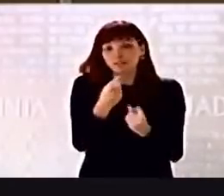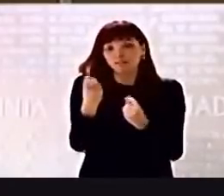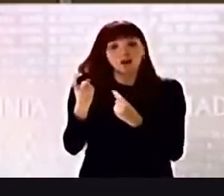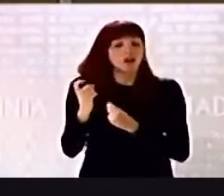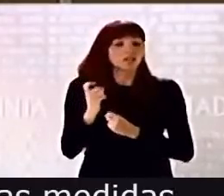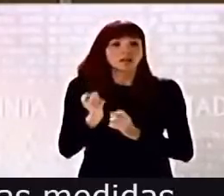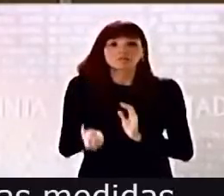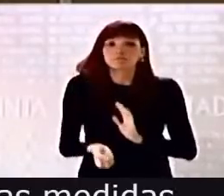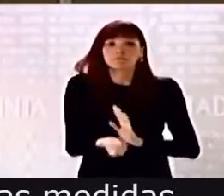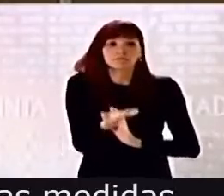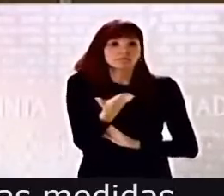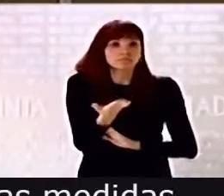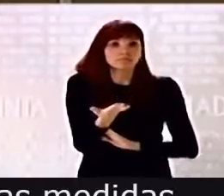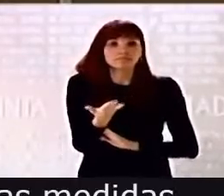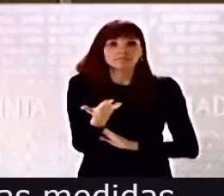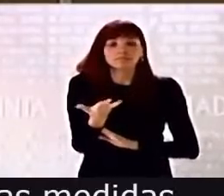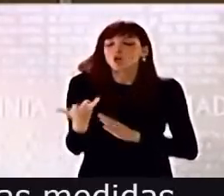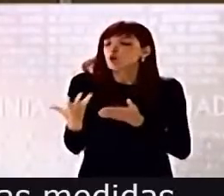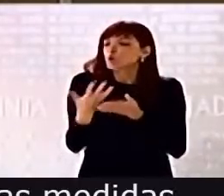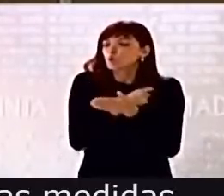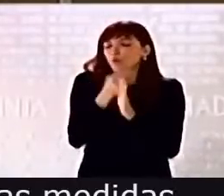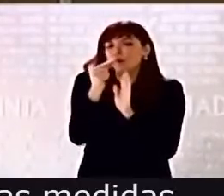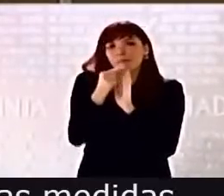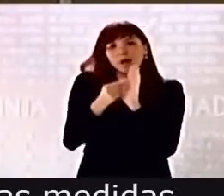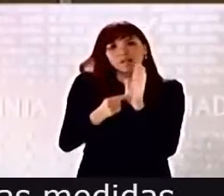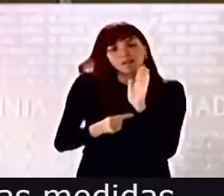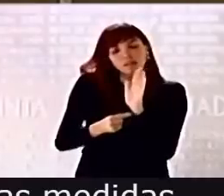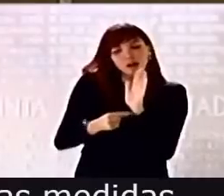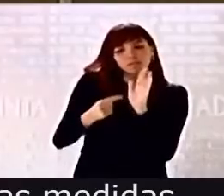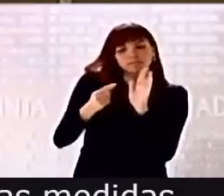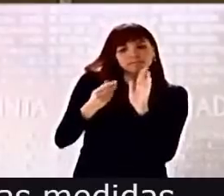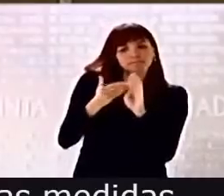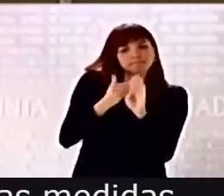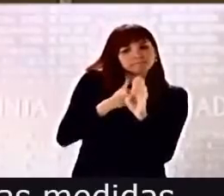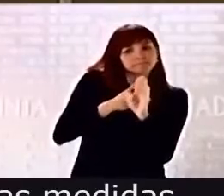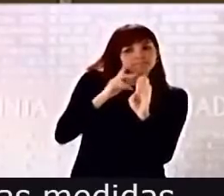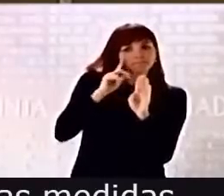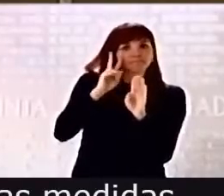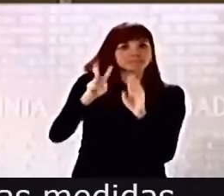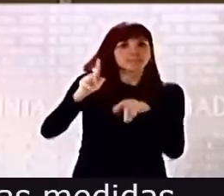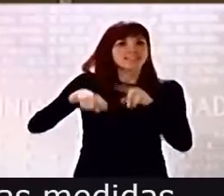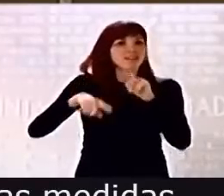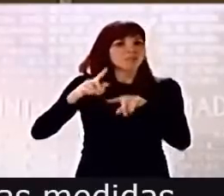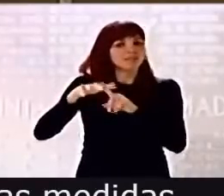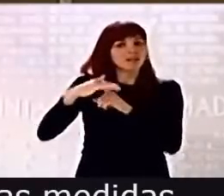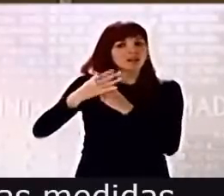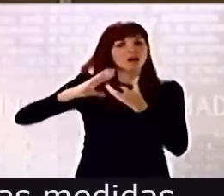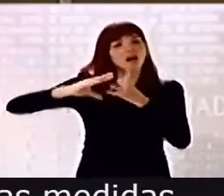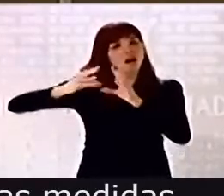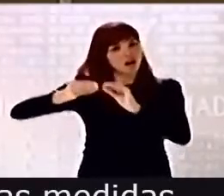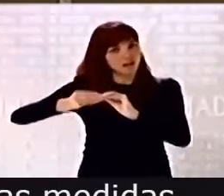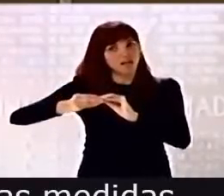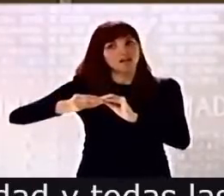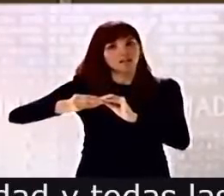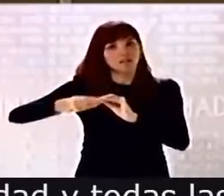necesarias, todas las medidas adaptadas a la realidad y todas las